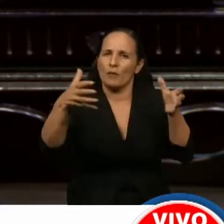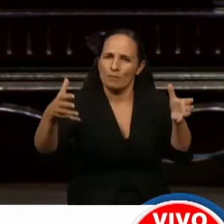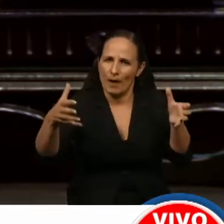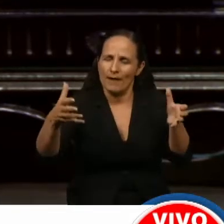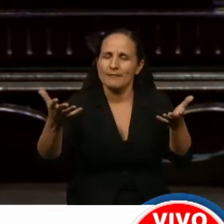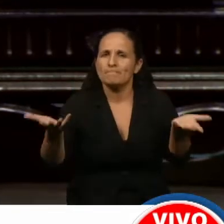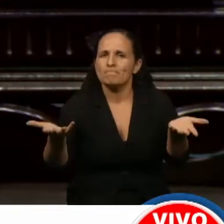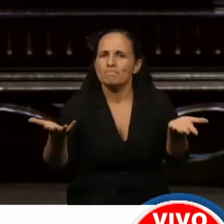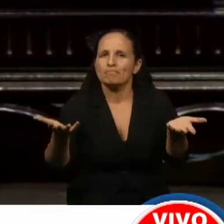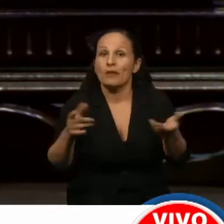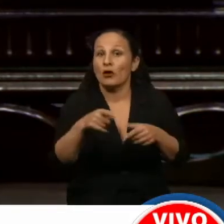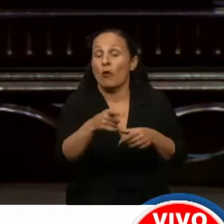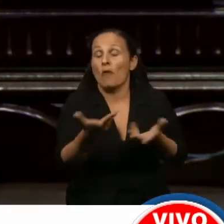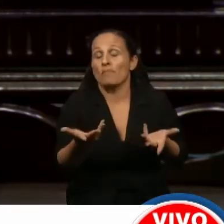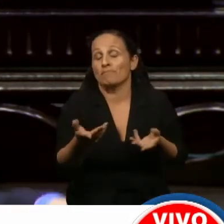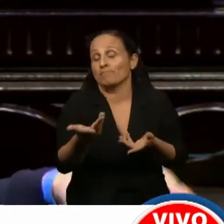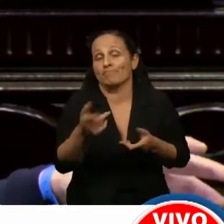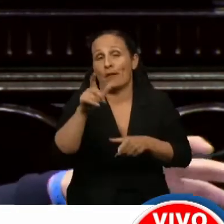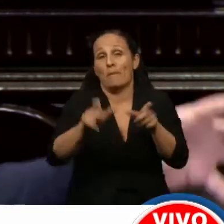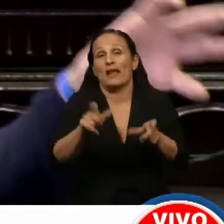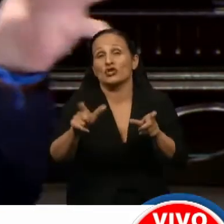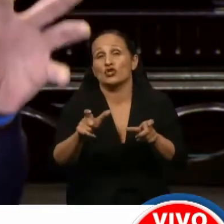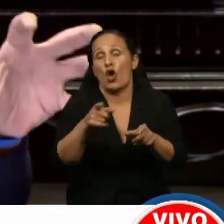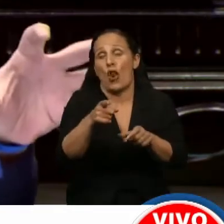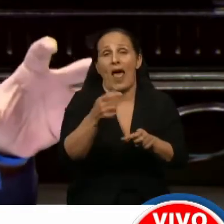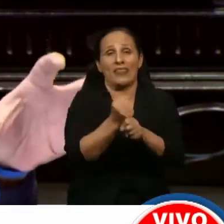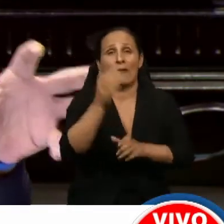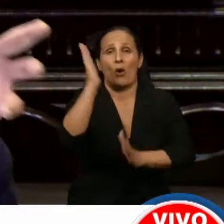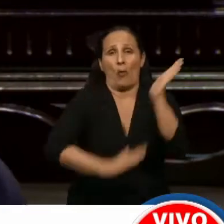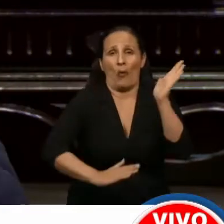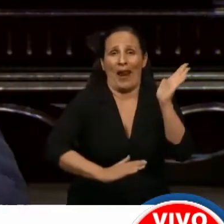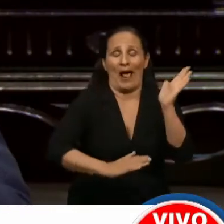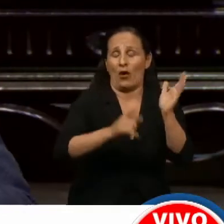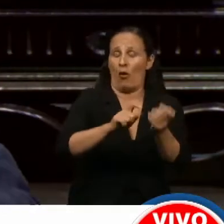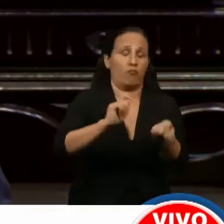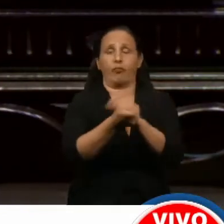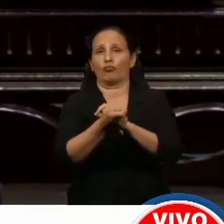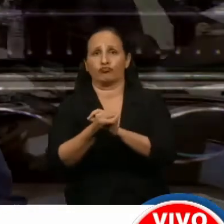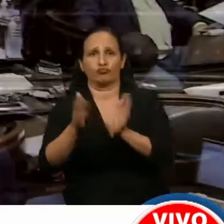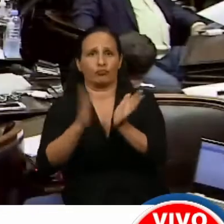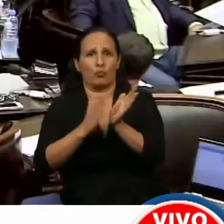Es una suerte de precarización, gente que pasa de la formalidad al monotributo.